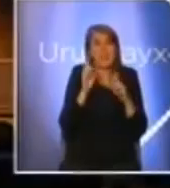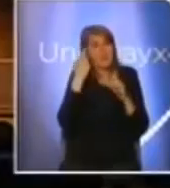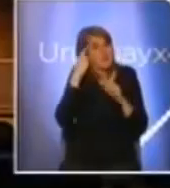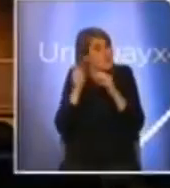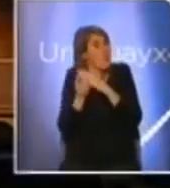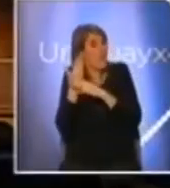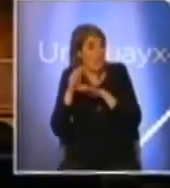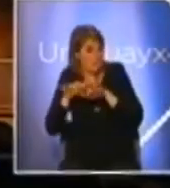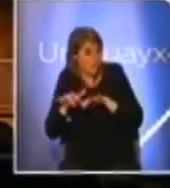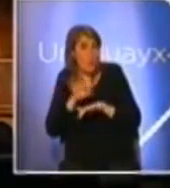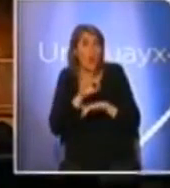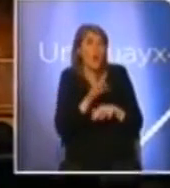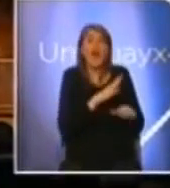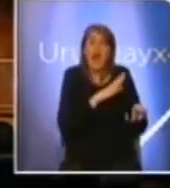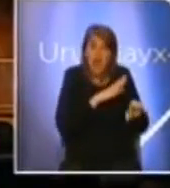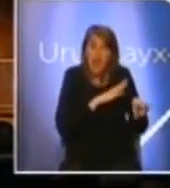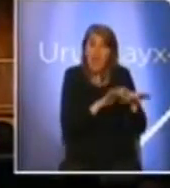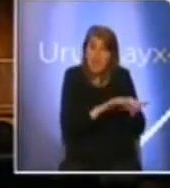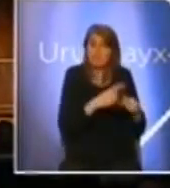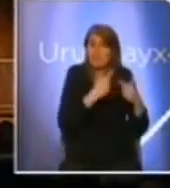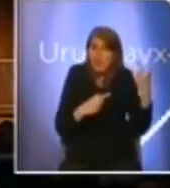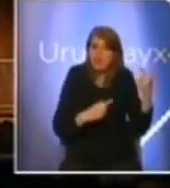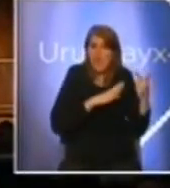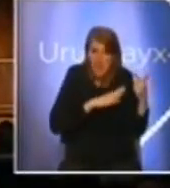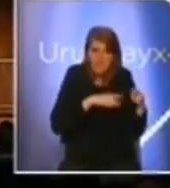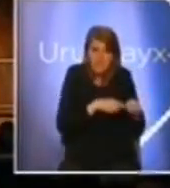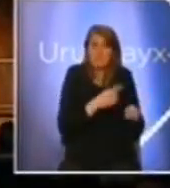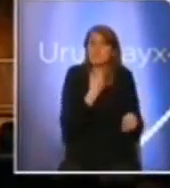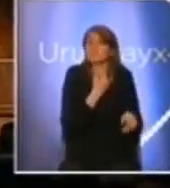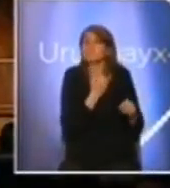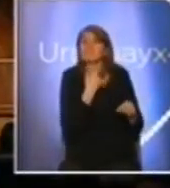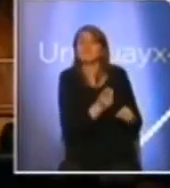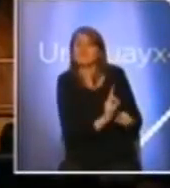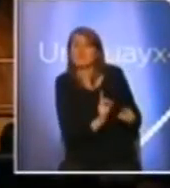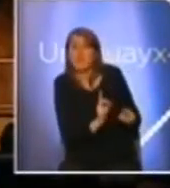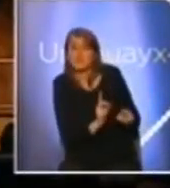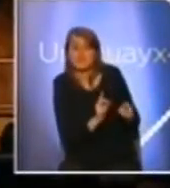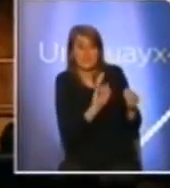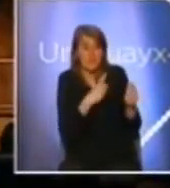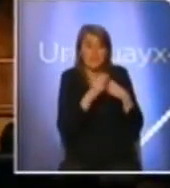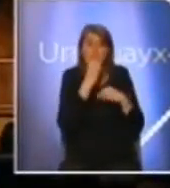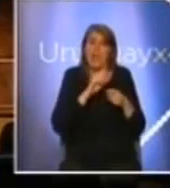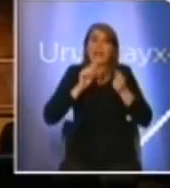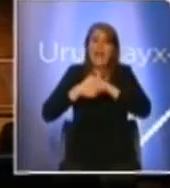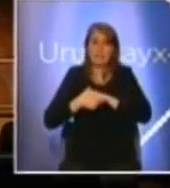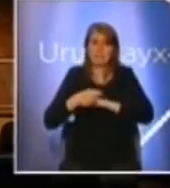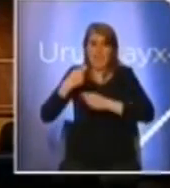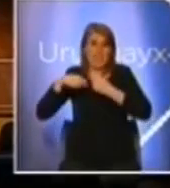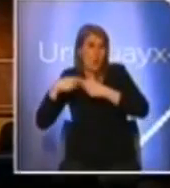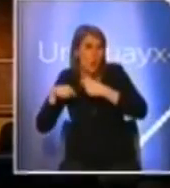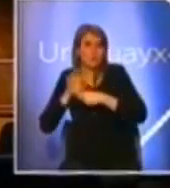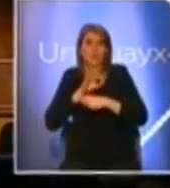es utilizar tecnologías existentes de formas novedosas. O a veces es simplemente cambiar el modelo de negocios o cambiar la manera